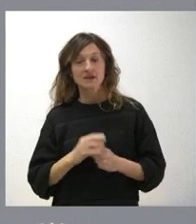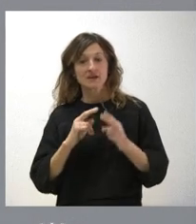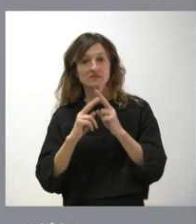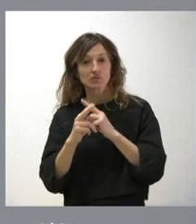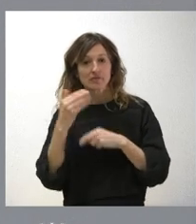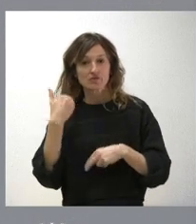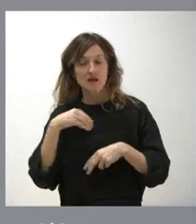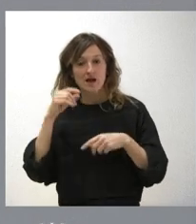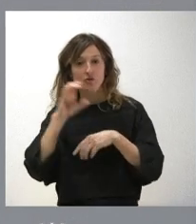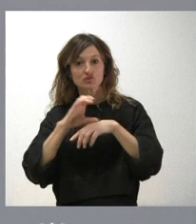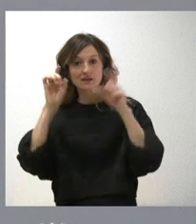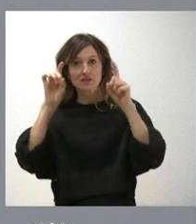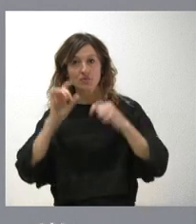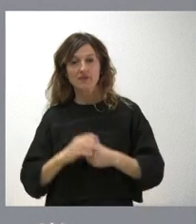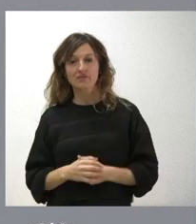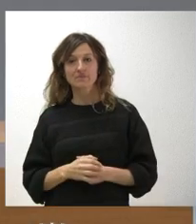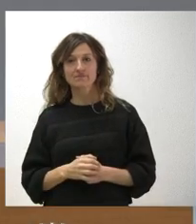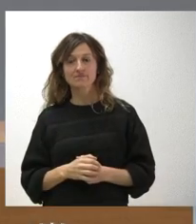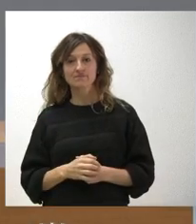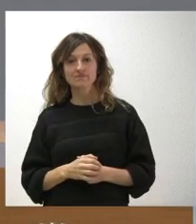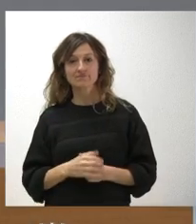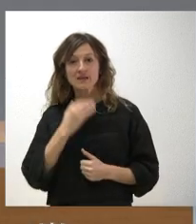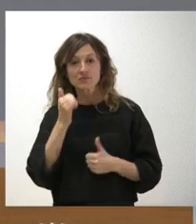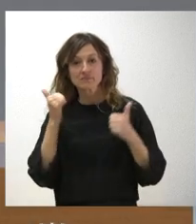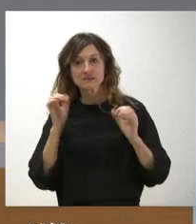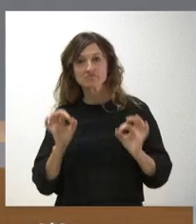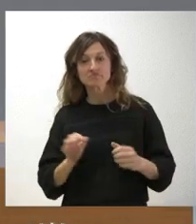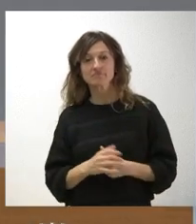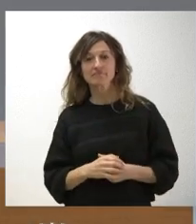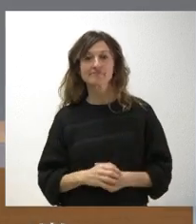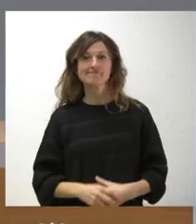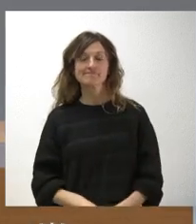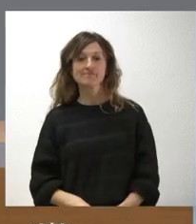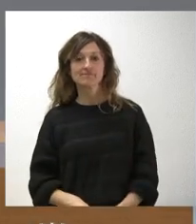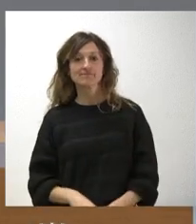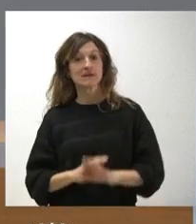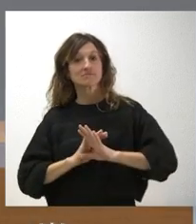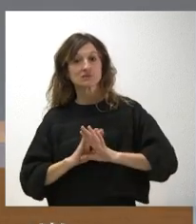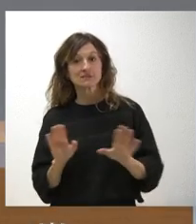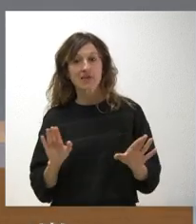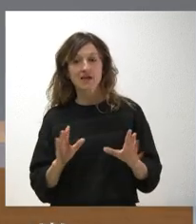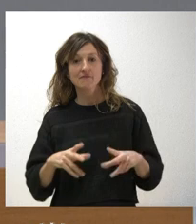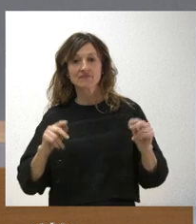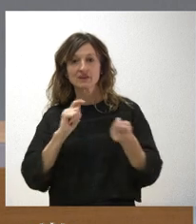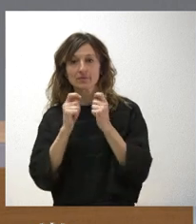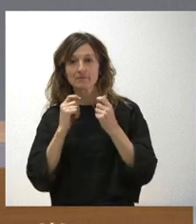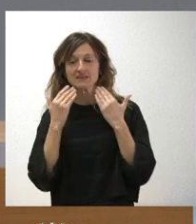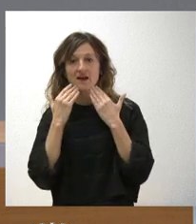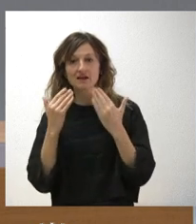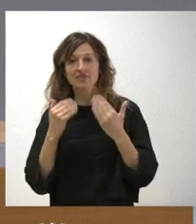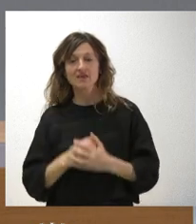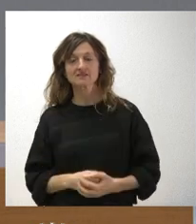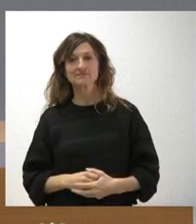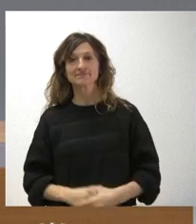consejera de Educación sobre este asunto alguna pregunta más Pues aquí terminamos Gracias pues